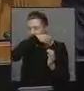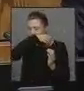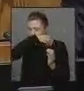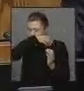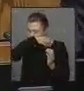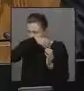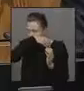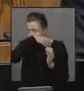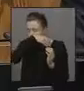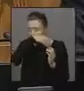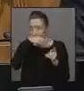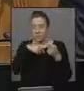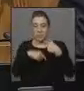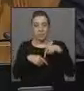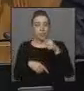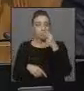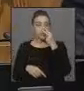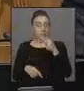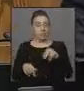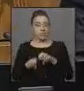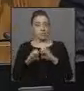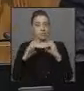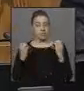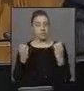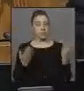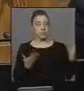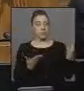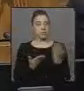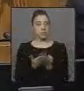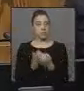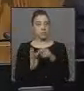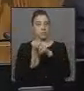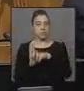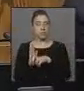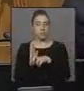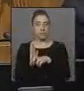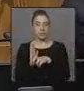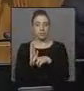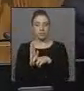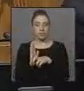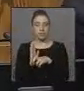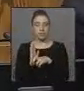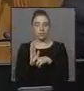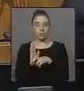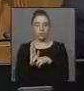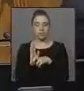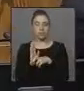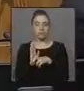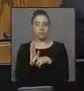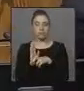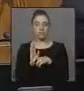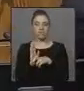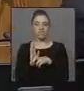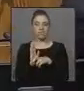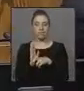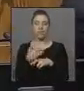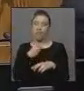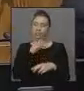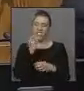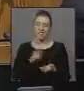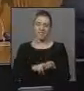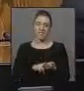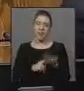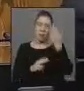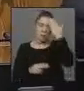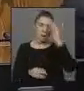hemos recibido en esta Cámara un proyecto, a mi entender, de dudosa, o voy a decirlo